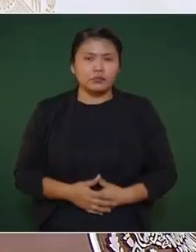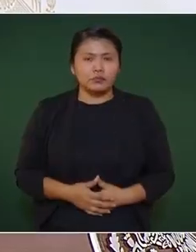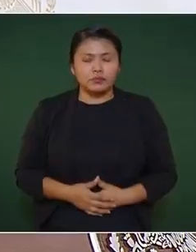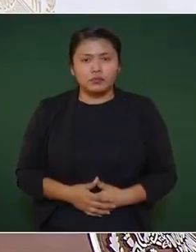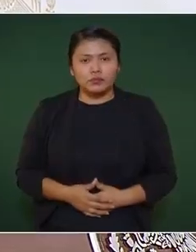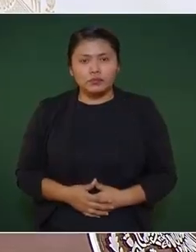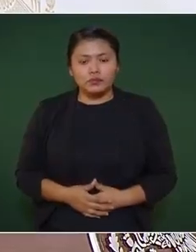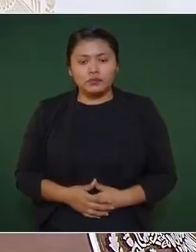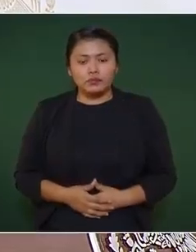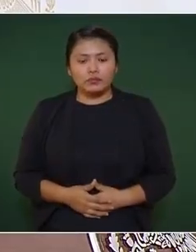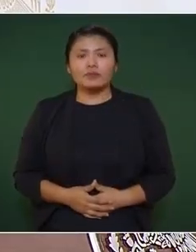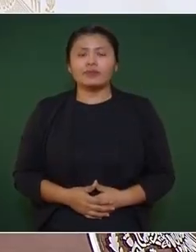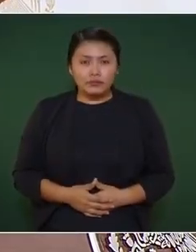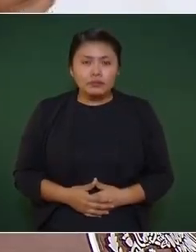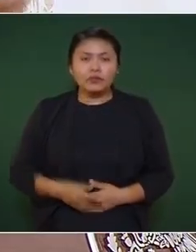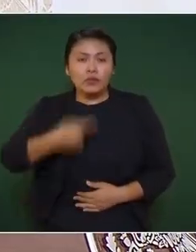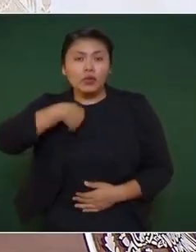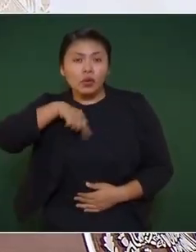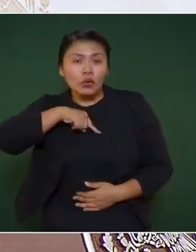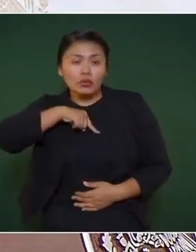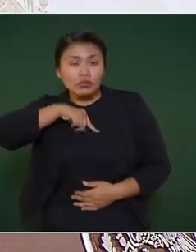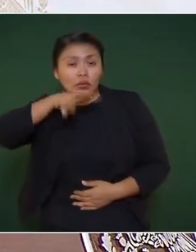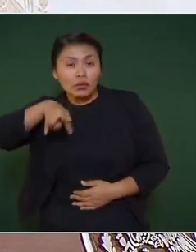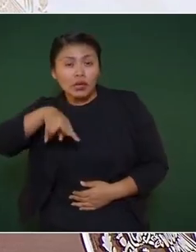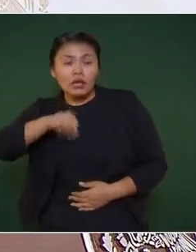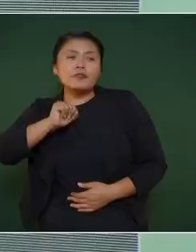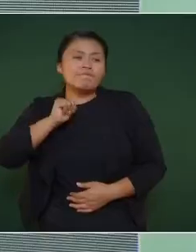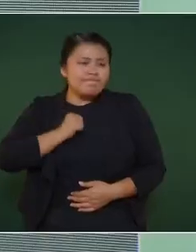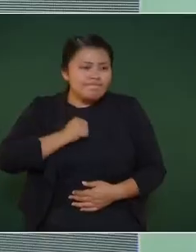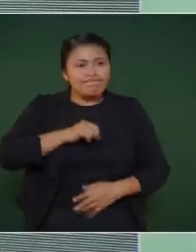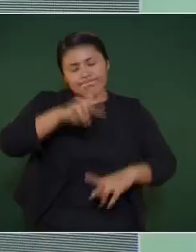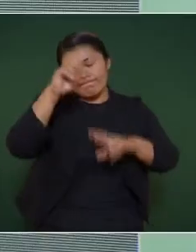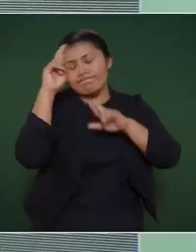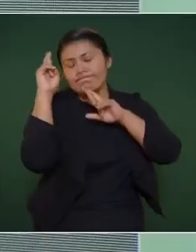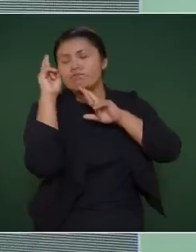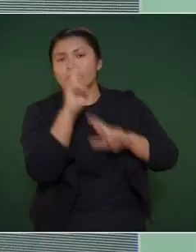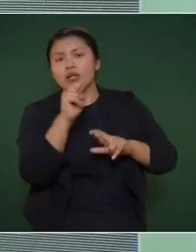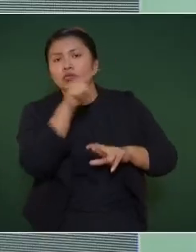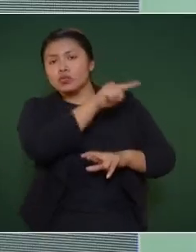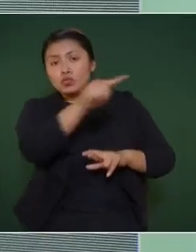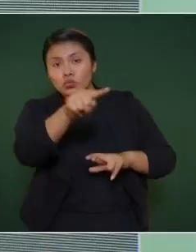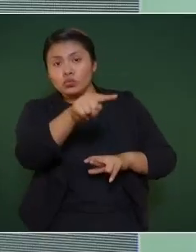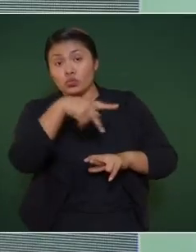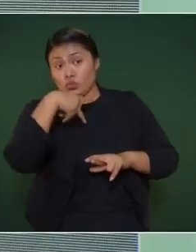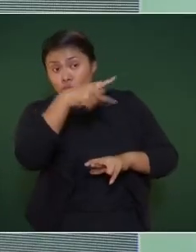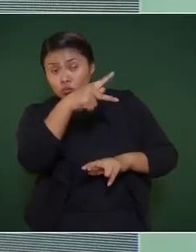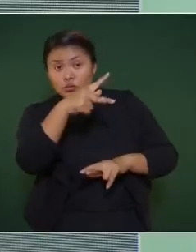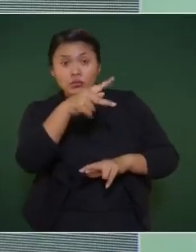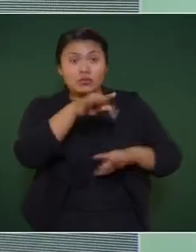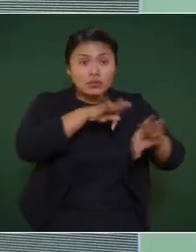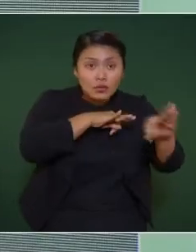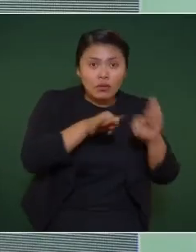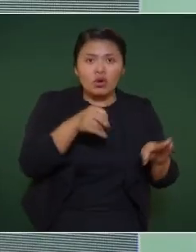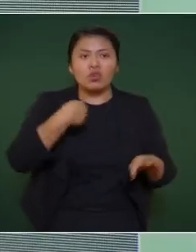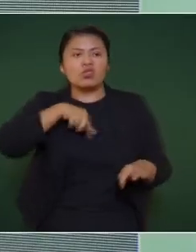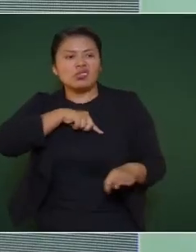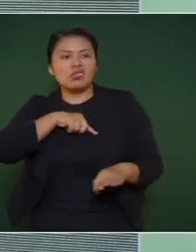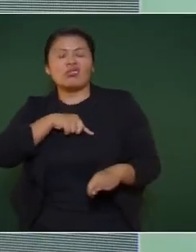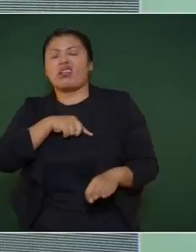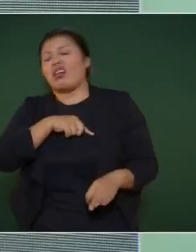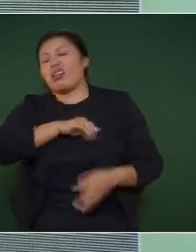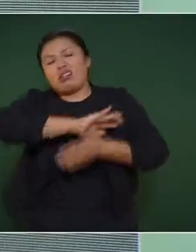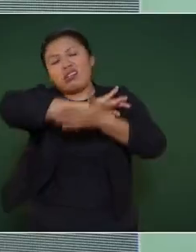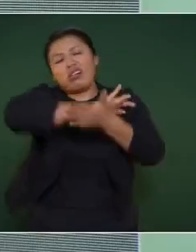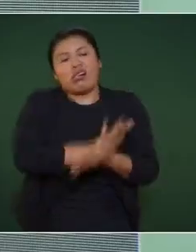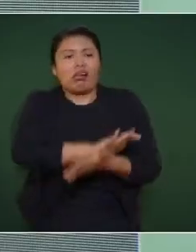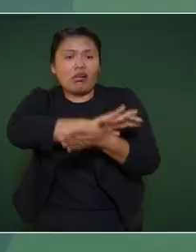el reconocimiento a lo que hacen, no maltratarlos. ¿Cuál